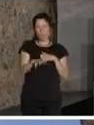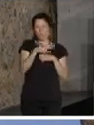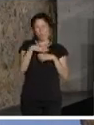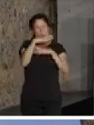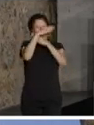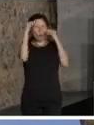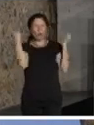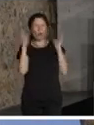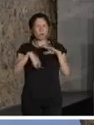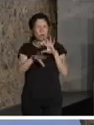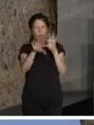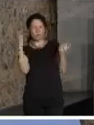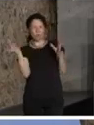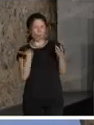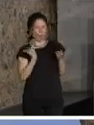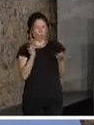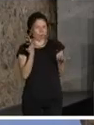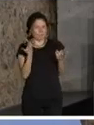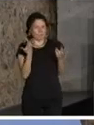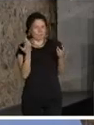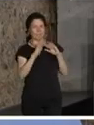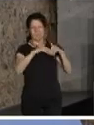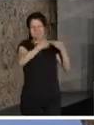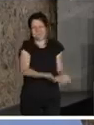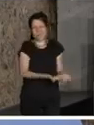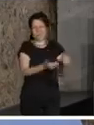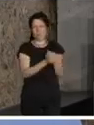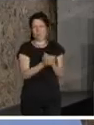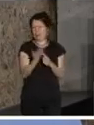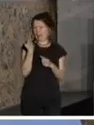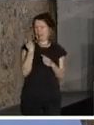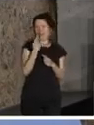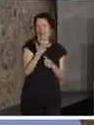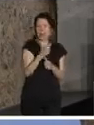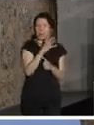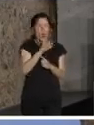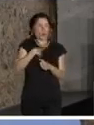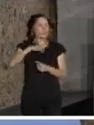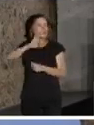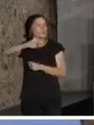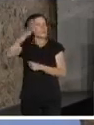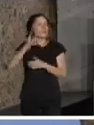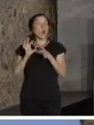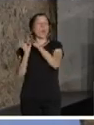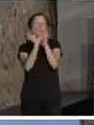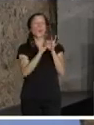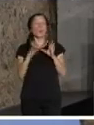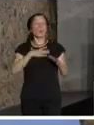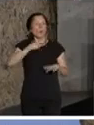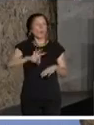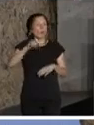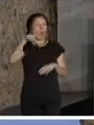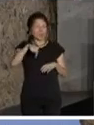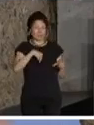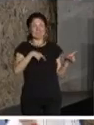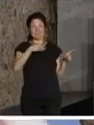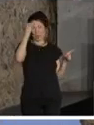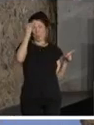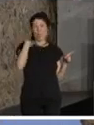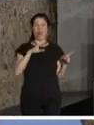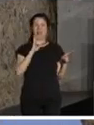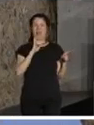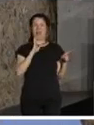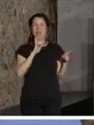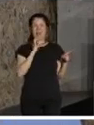decidió destruirlo hace poco hemos conseguido por iniciativa de unidas podemos que se ponga ese Memorial